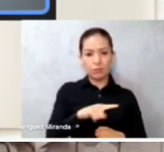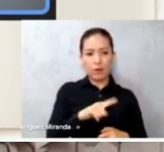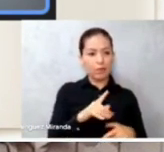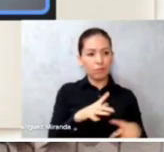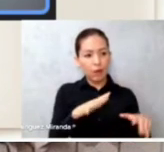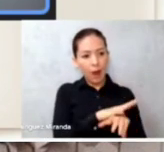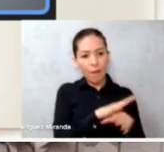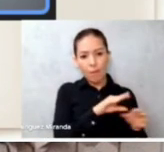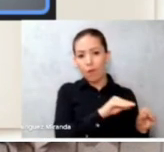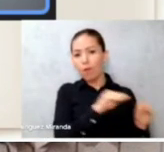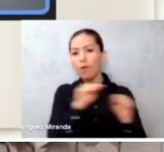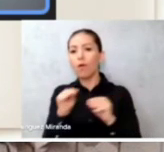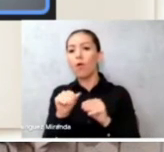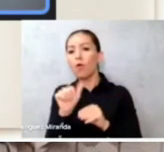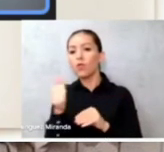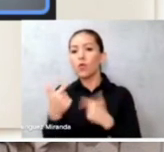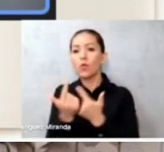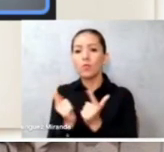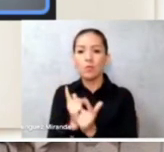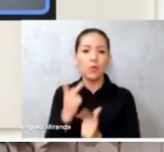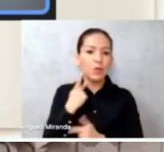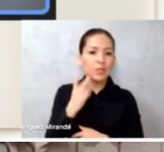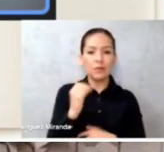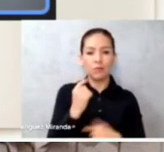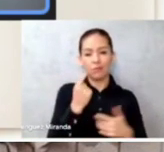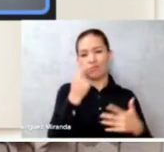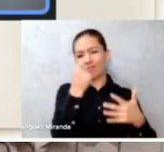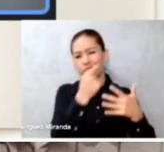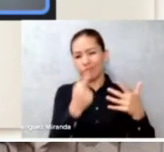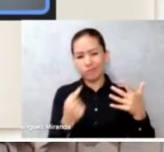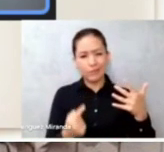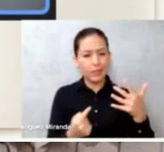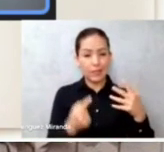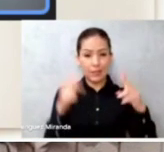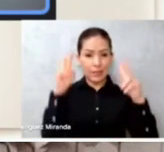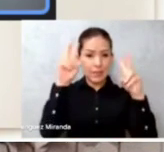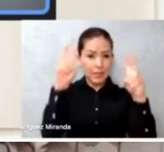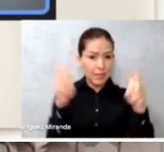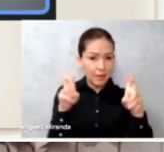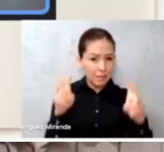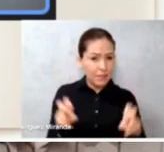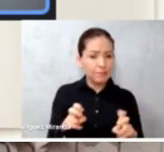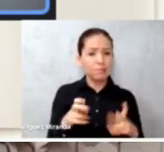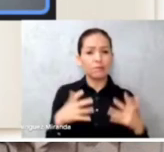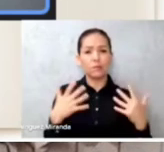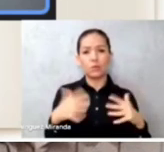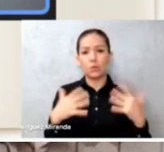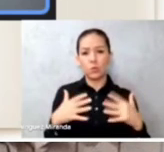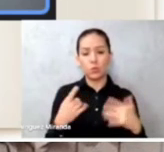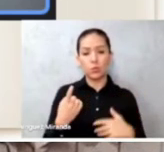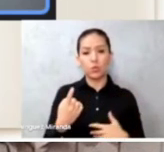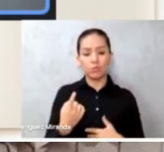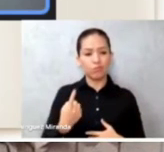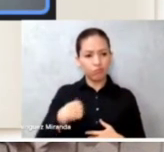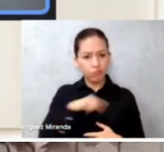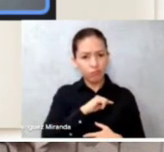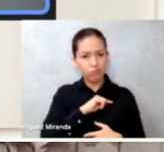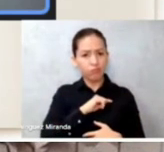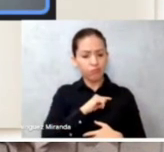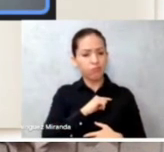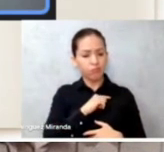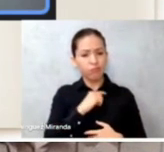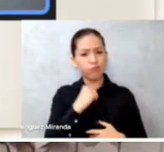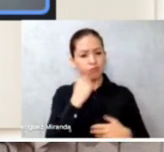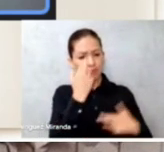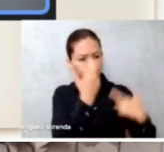violaciones a los principios de legalidad y seguridad jurídica. Temas que implicaron un estudio pormenorizado a efecto de agotar